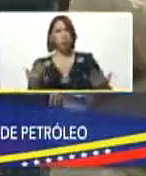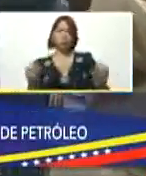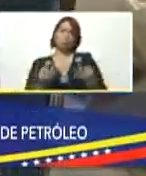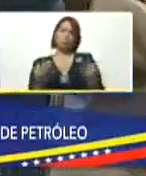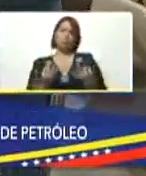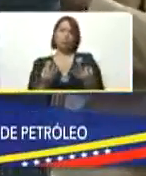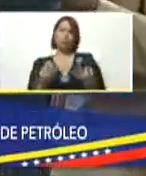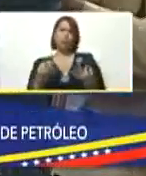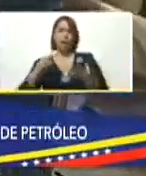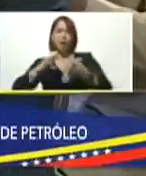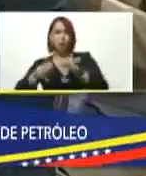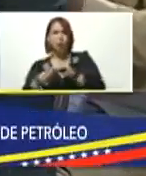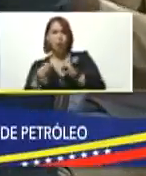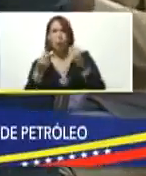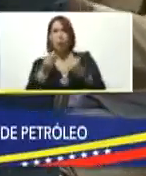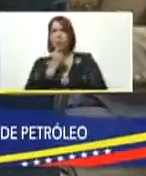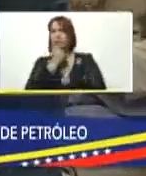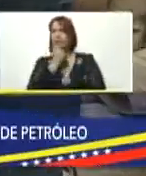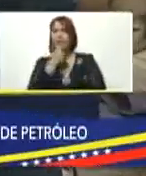al inglés,